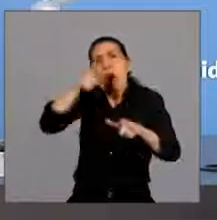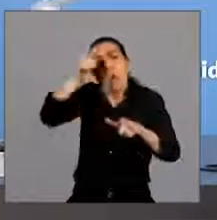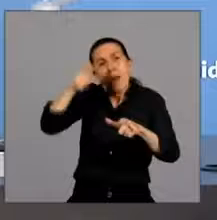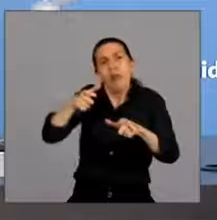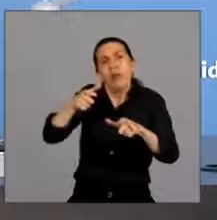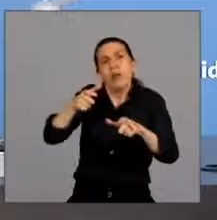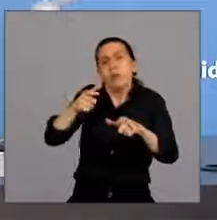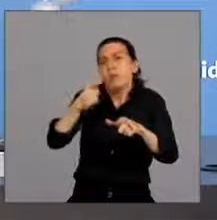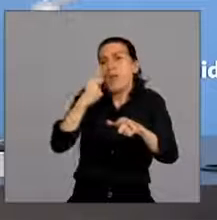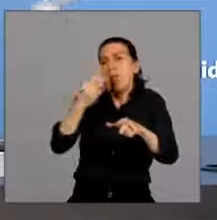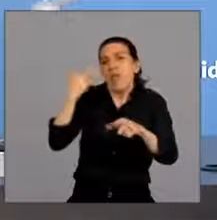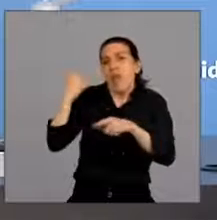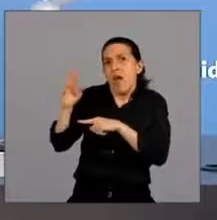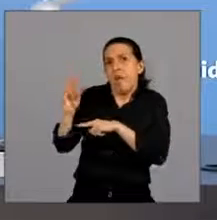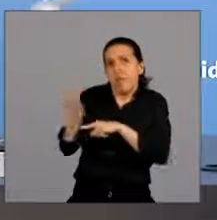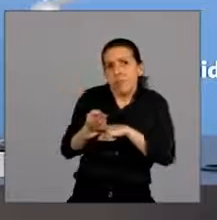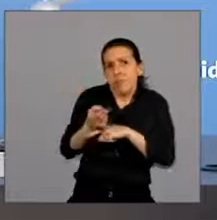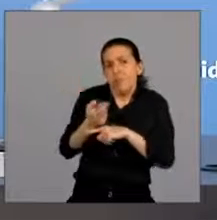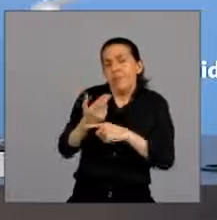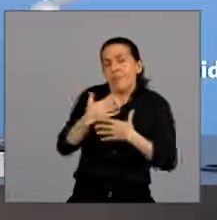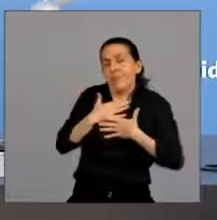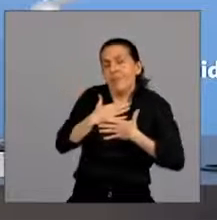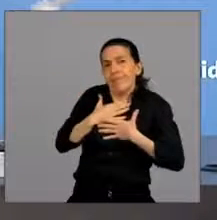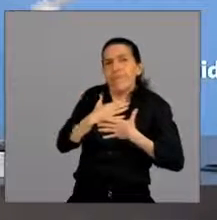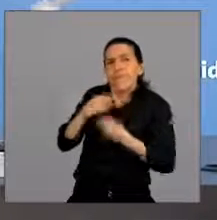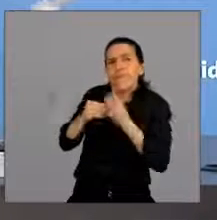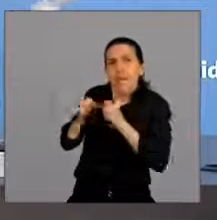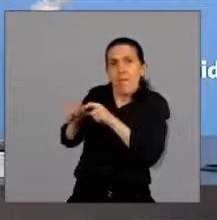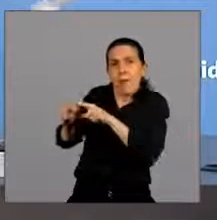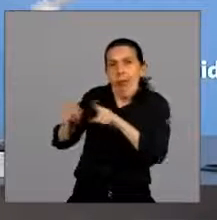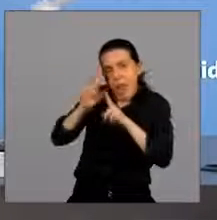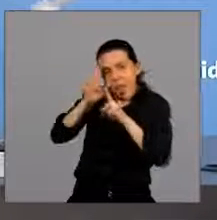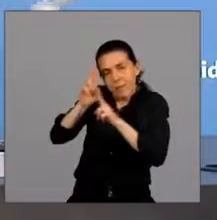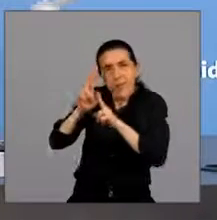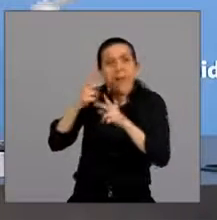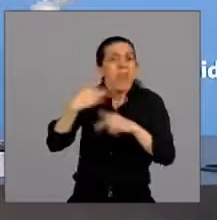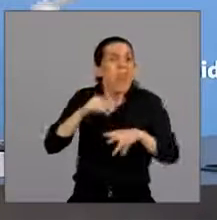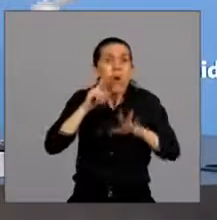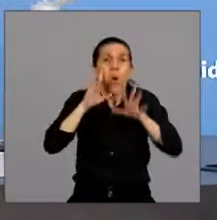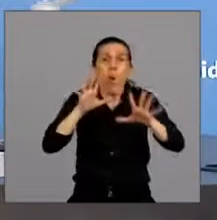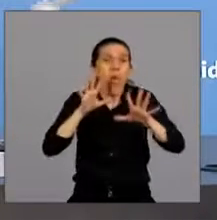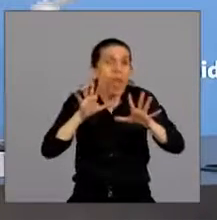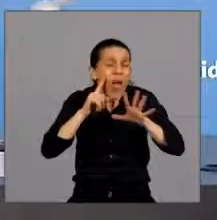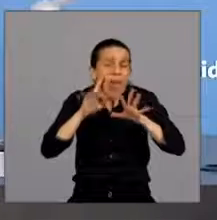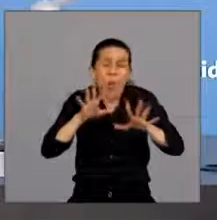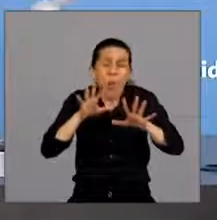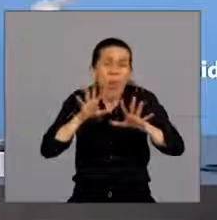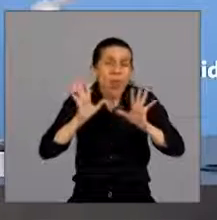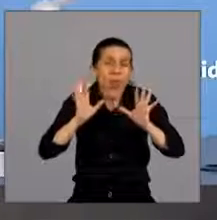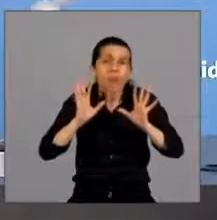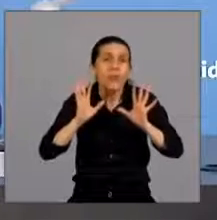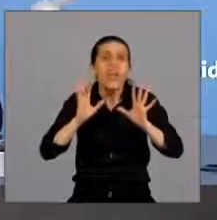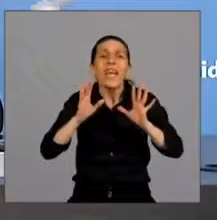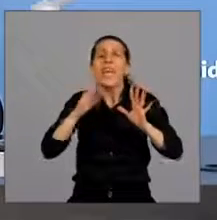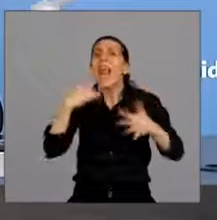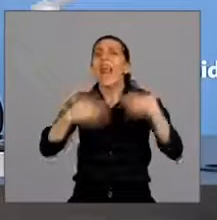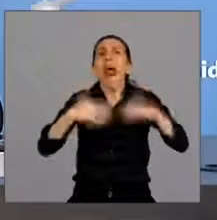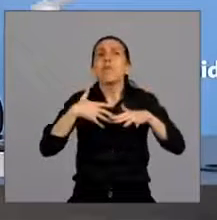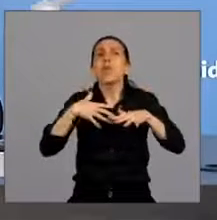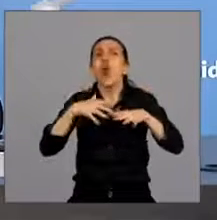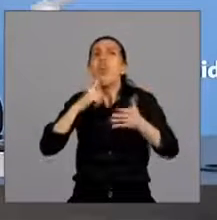han sufrido en estos días. Nosotros tenemos que ser muy cuidadosos con todo eso, muy cuidadosos, y no